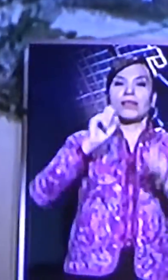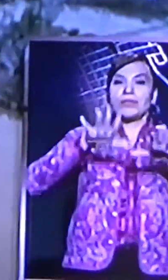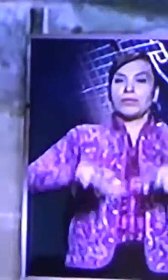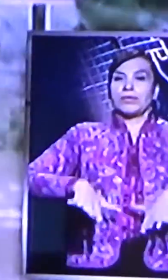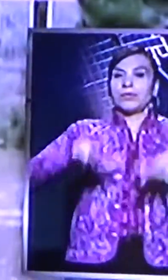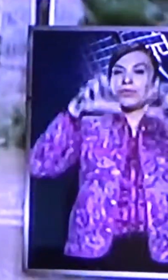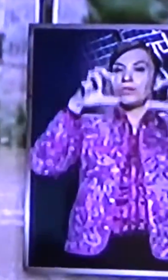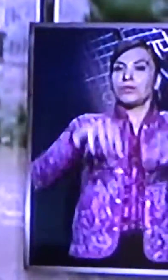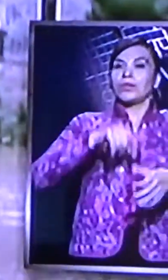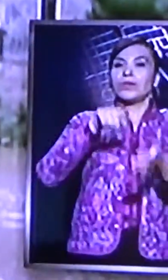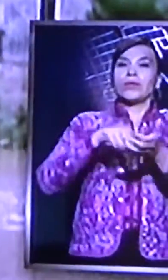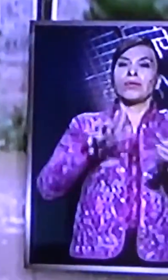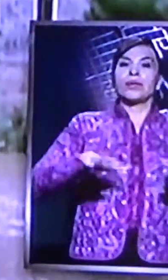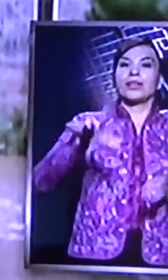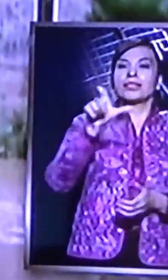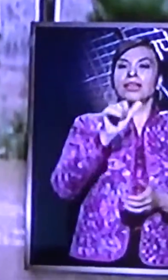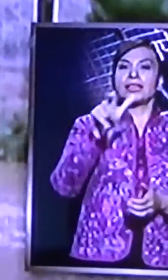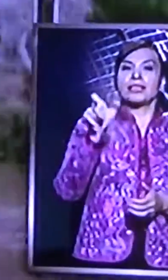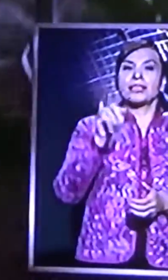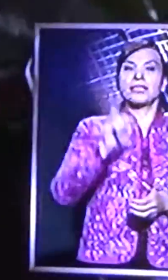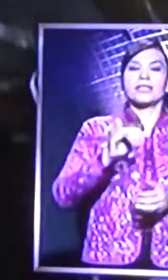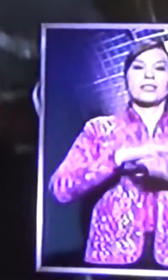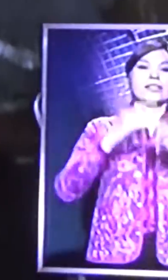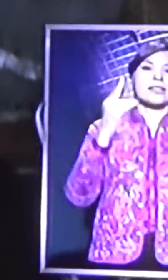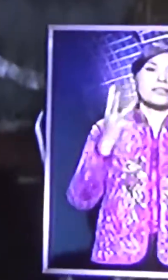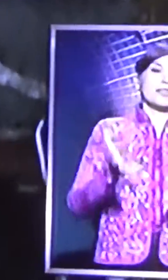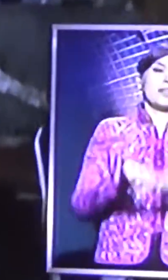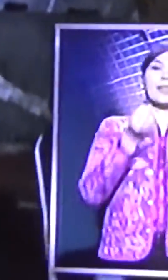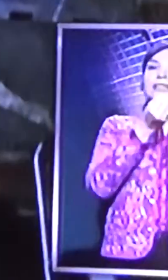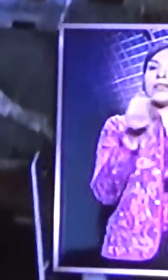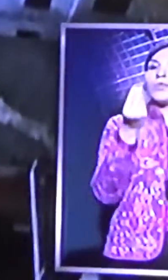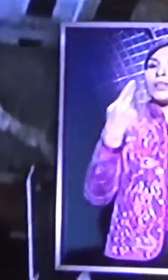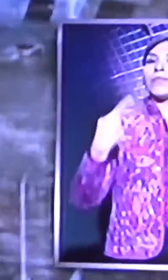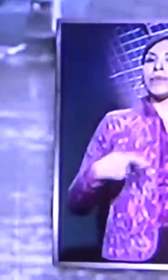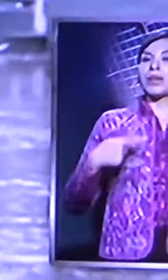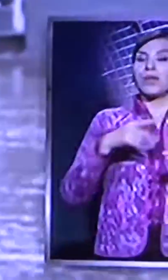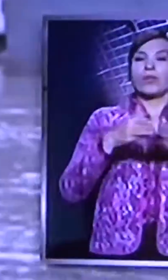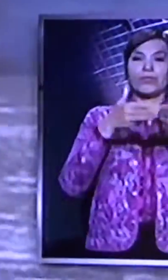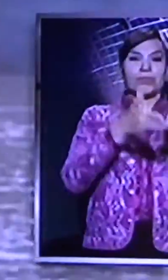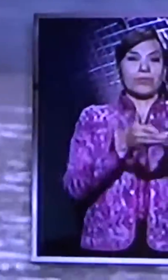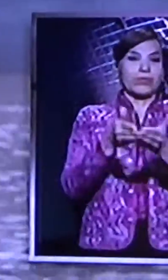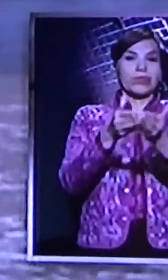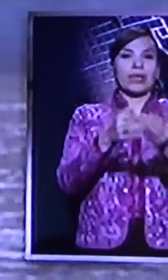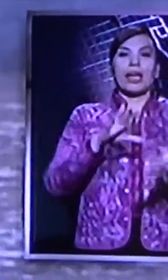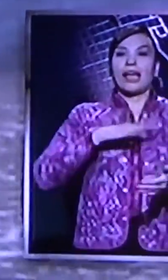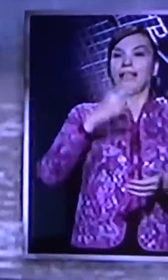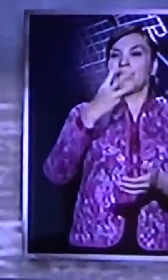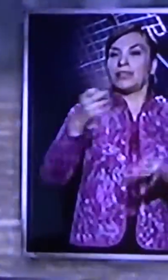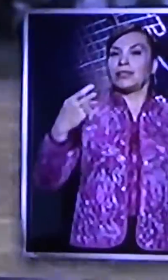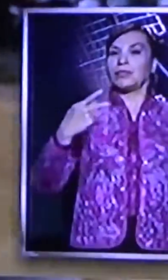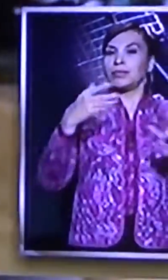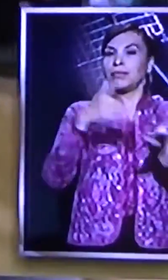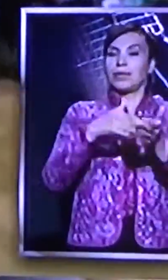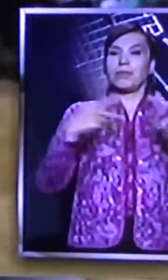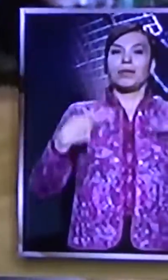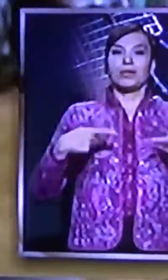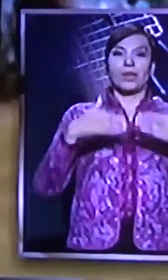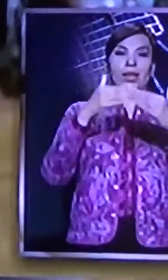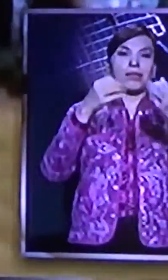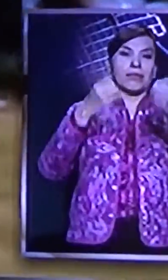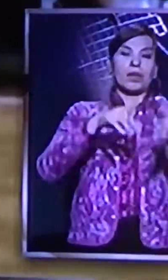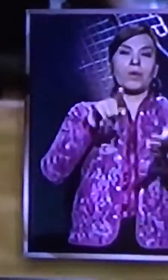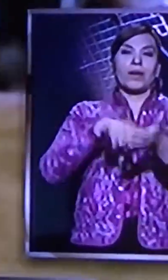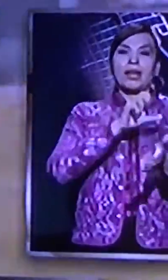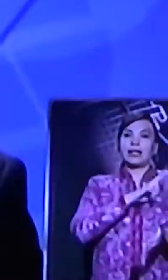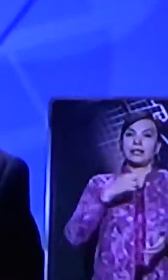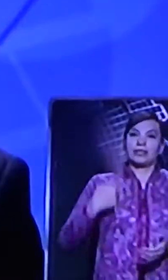severas en la provincia de Jiangxi hicieron necesario el rescate de cientos de personas en lanchas. Hay 300.000 damnificados por eso en